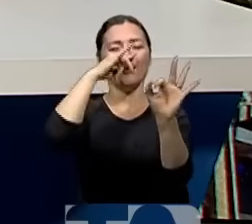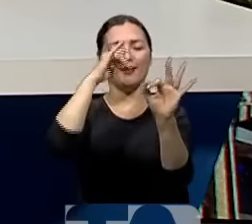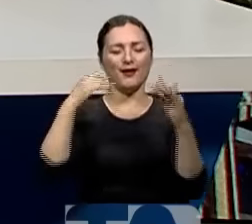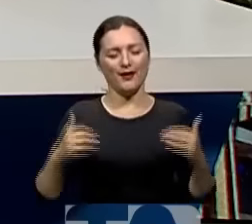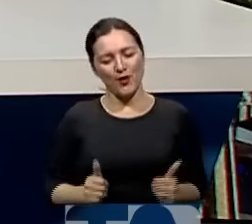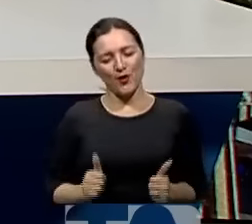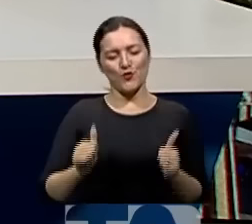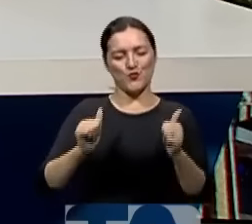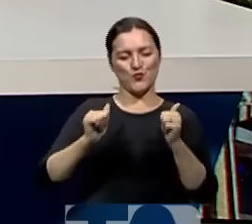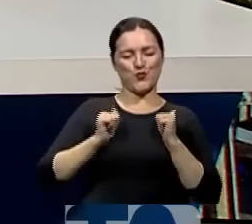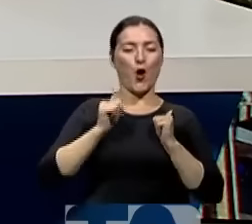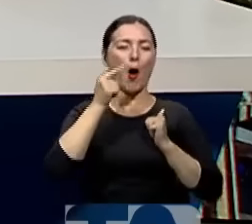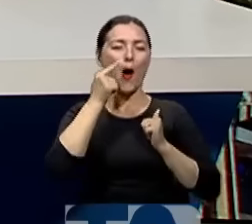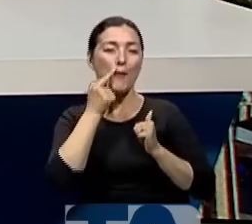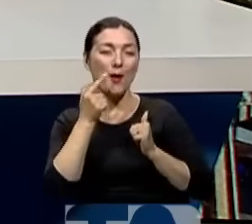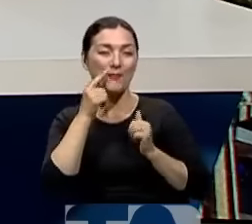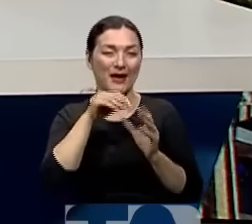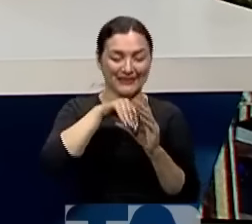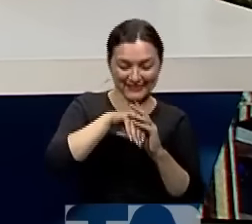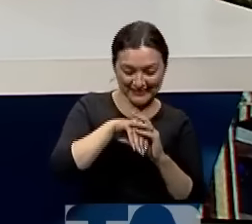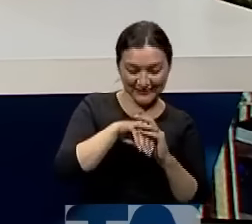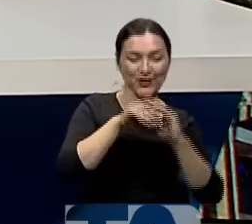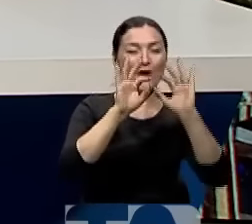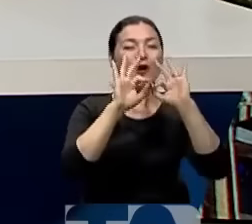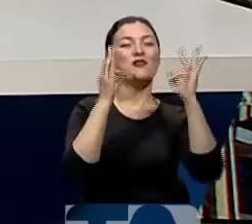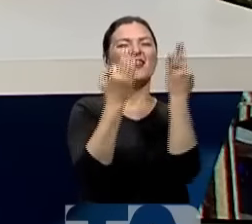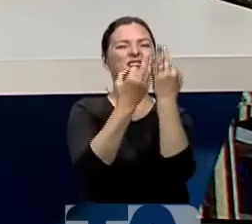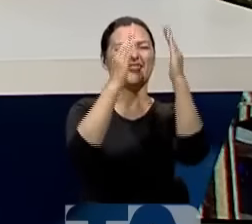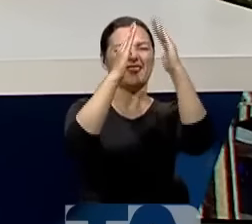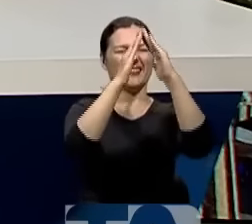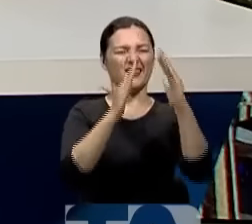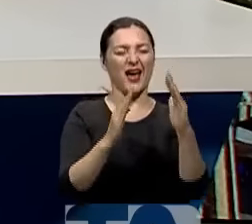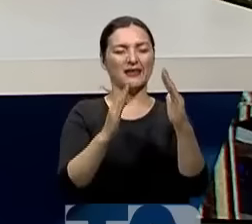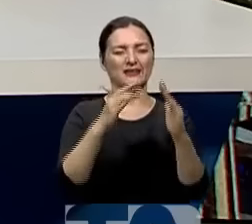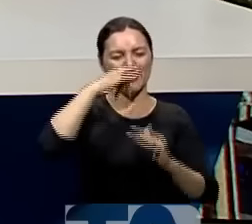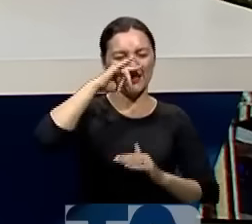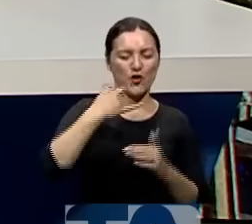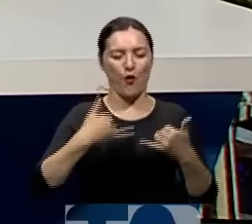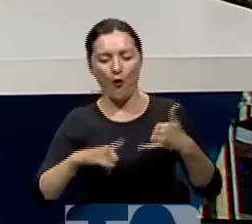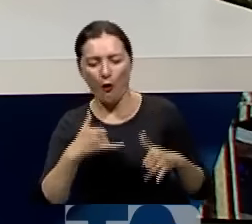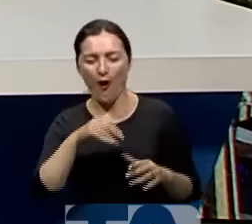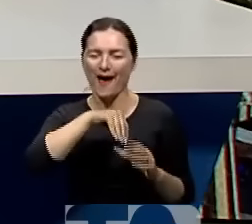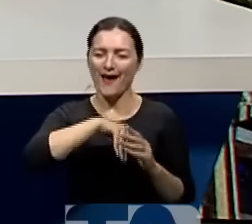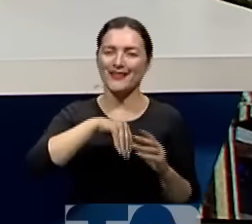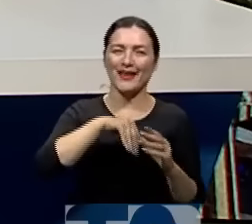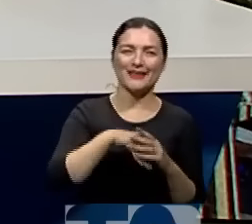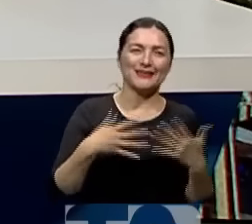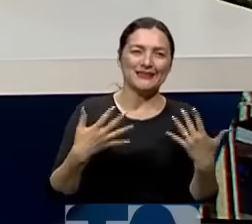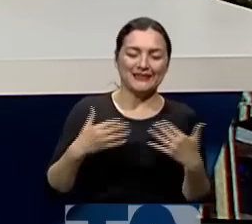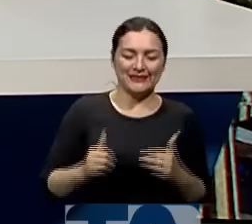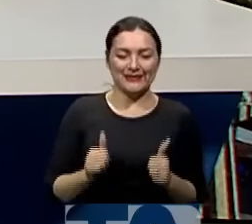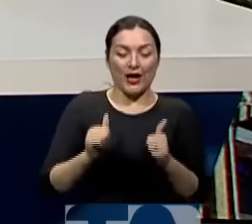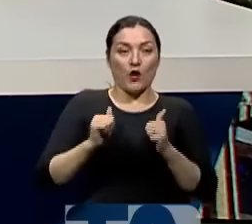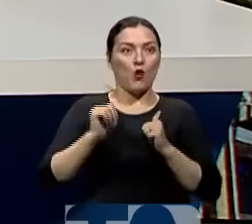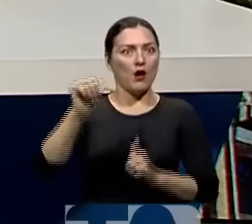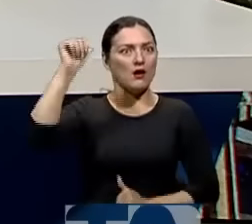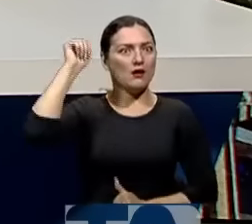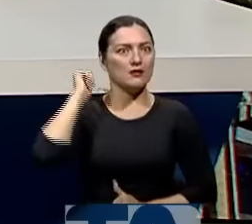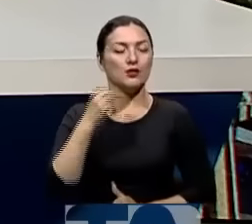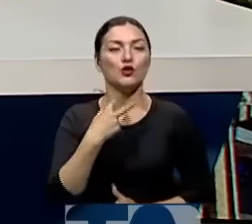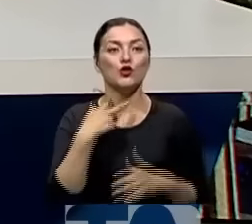bajemos un poco los ánimos teniendo a los niños en casa y nos concentremos en ser cada día mejores. Además, qué susto, ¿no? Anoche. Sí. André, buen